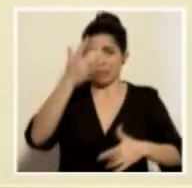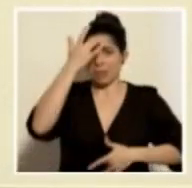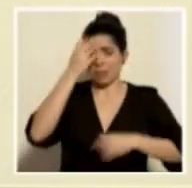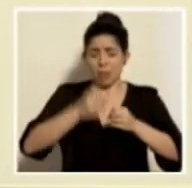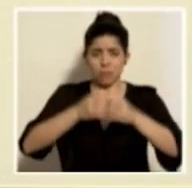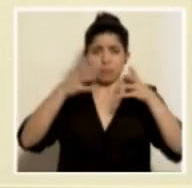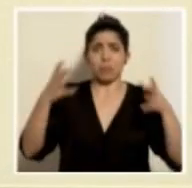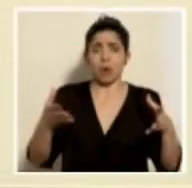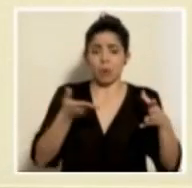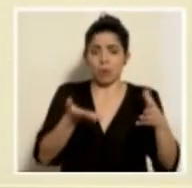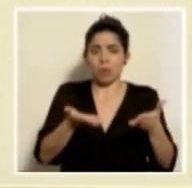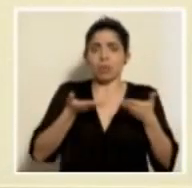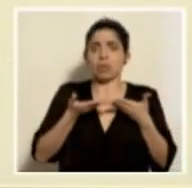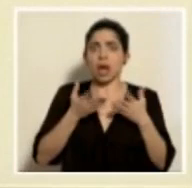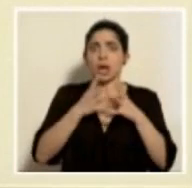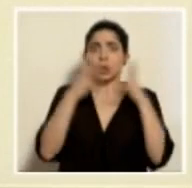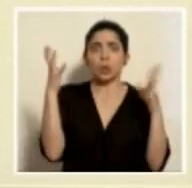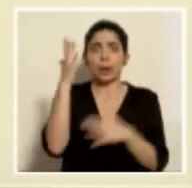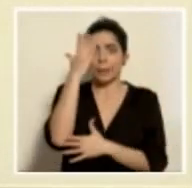muy preocupante.